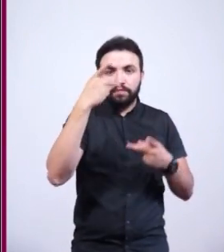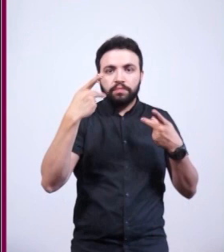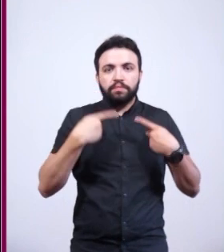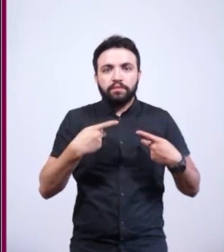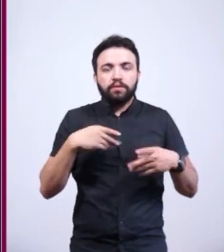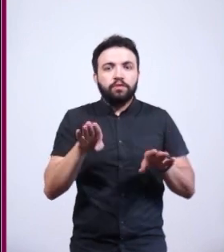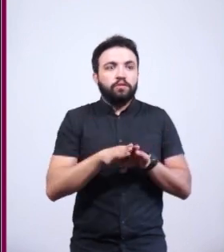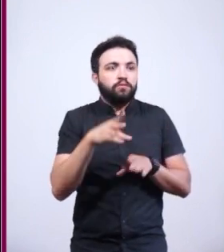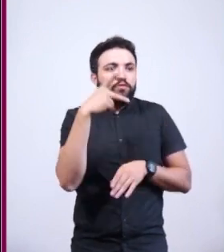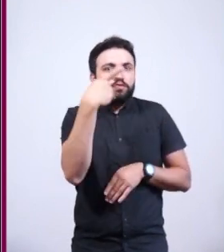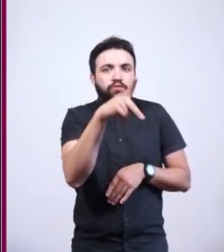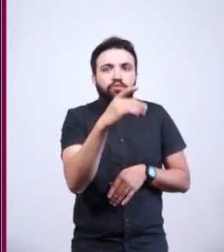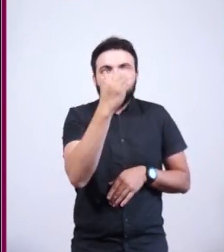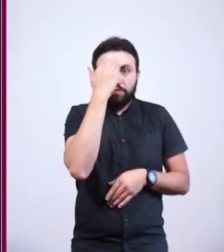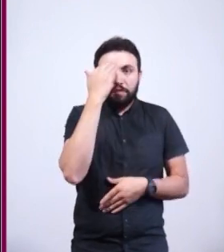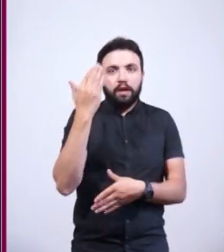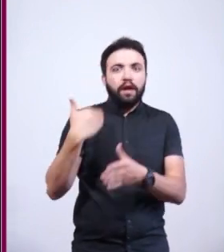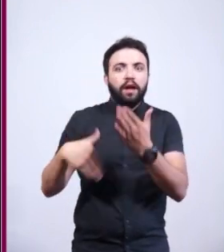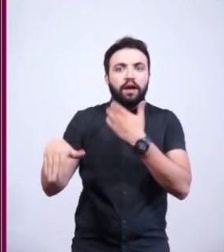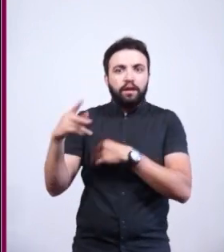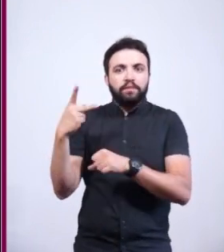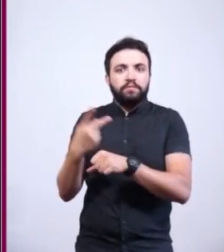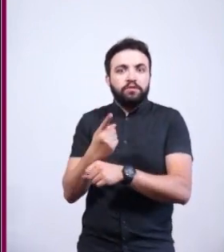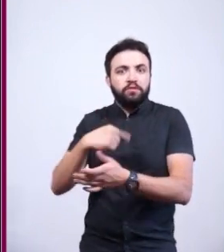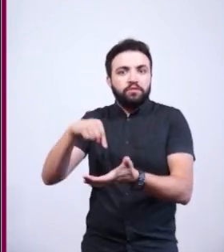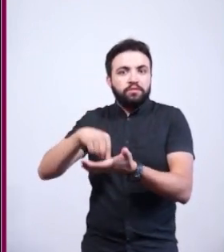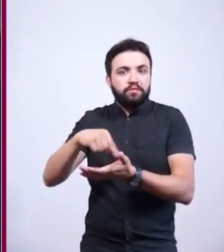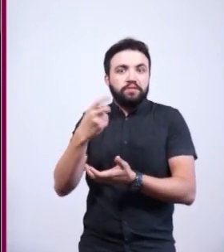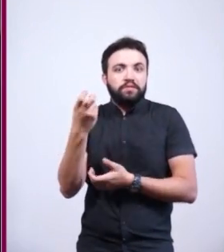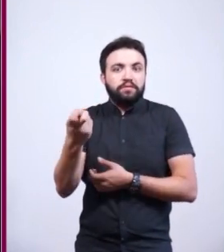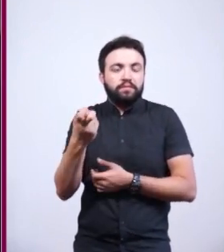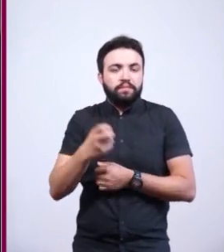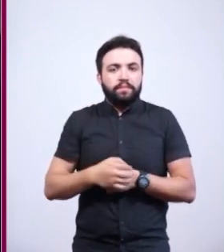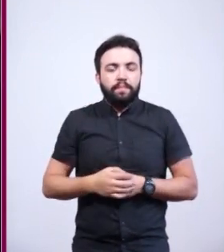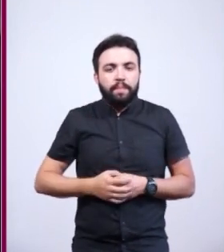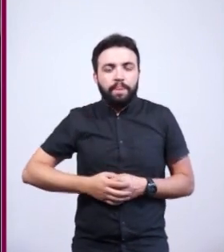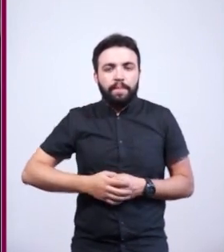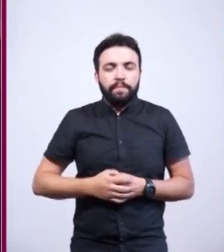de alguna situación que me parece atractiva.